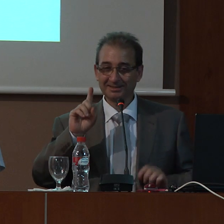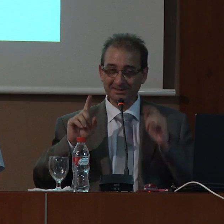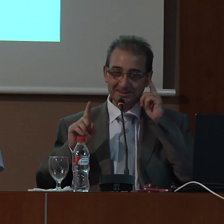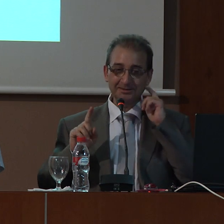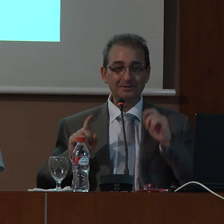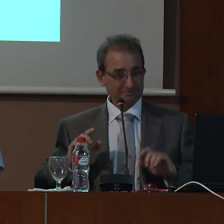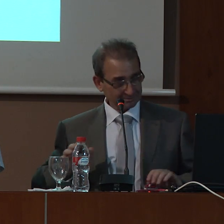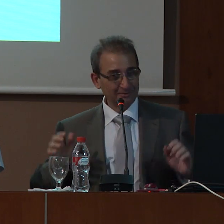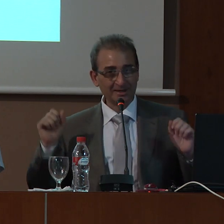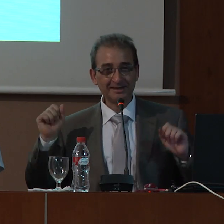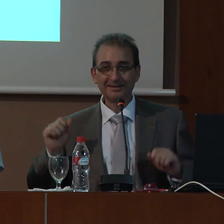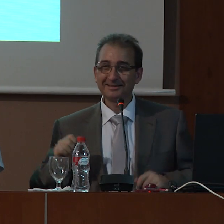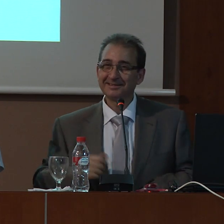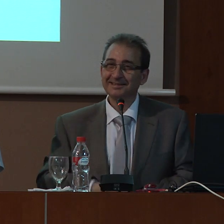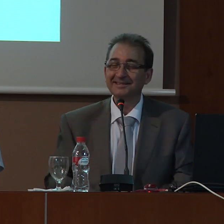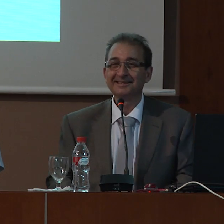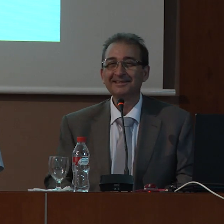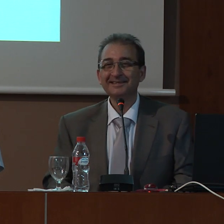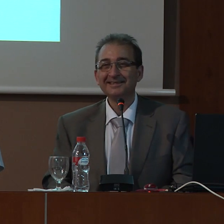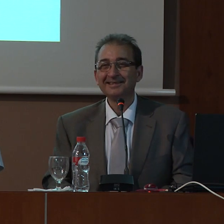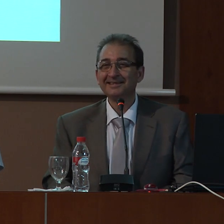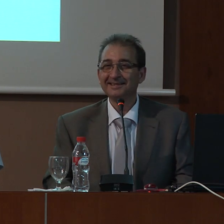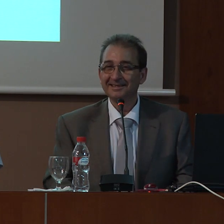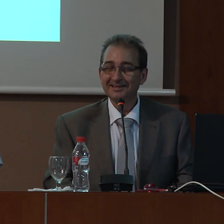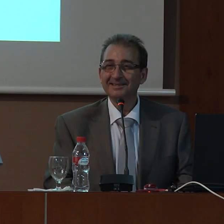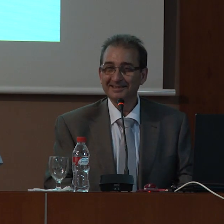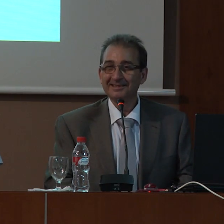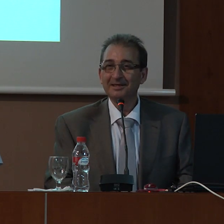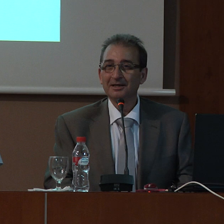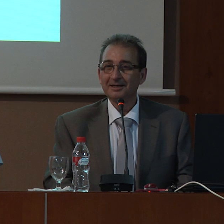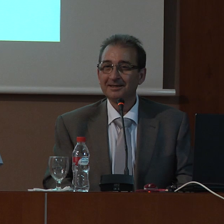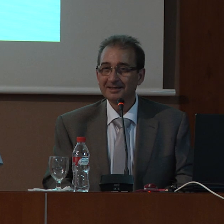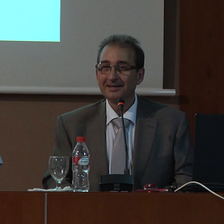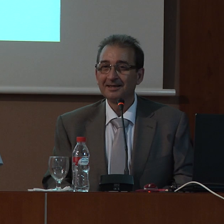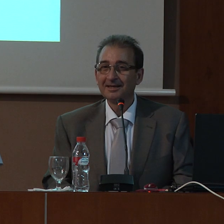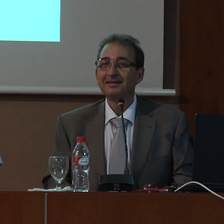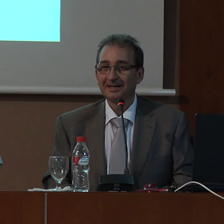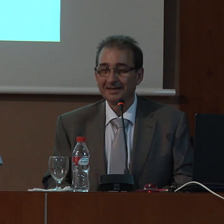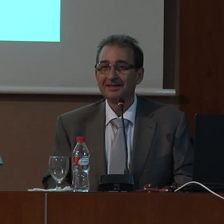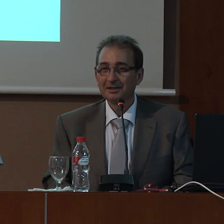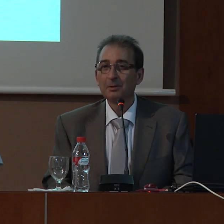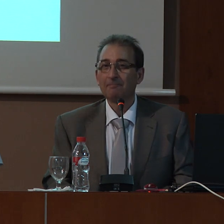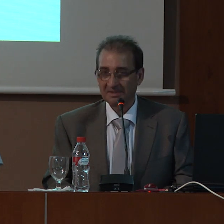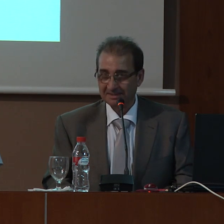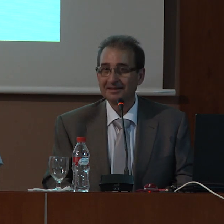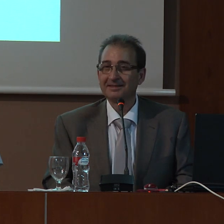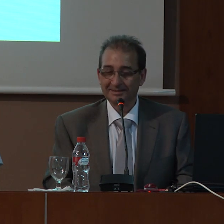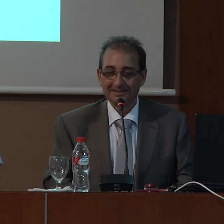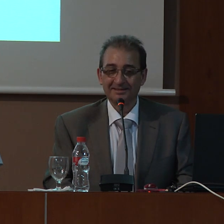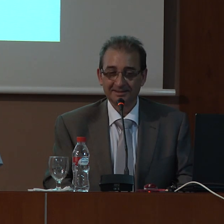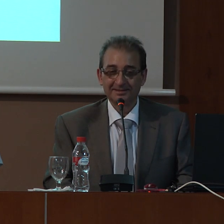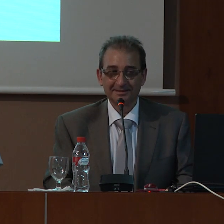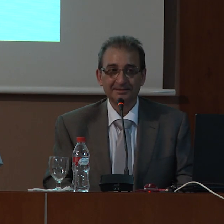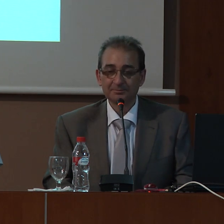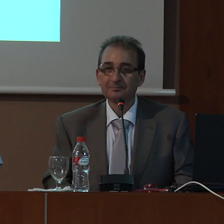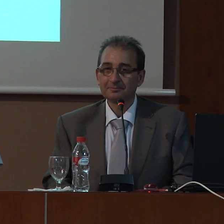sepáis, verdad, sí. No, hombre. Sí, señor, sí. No soy del Arnau, no voy con él al Arnau, ya. pero es verdad que todo el mundo me lo